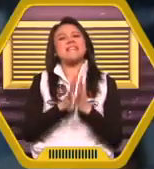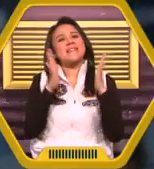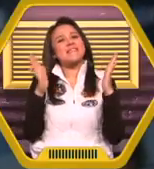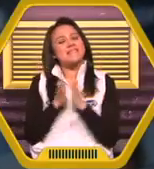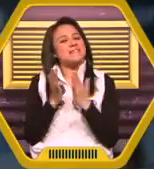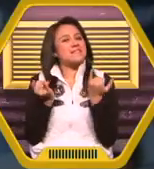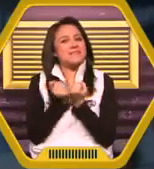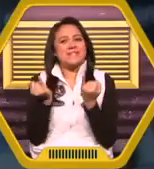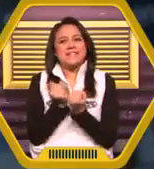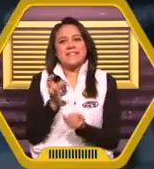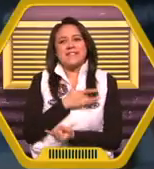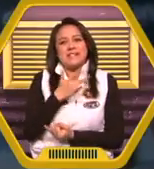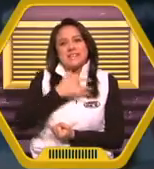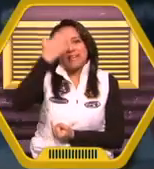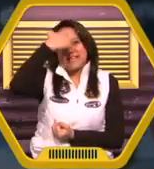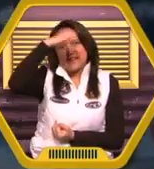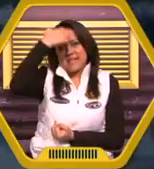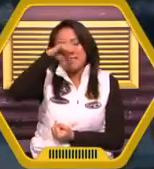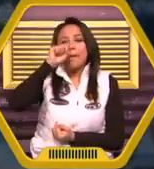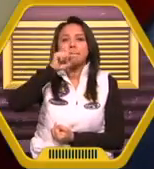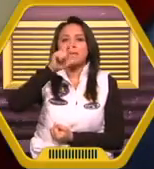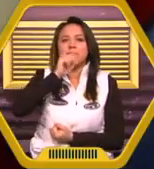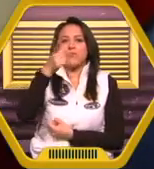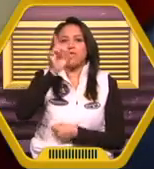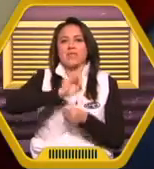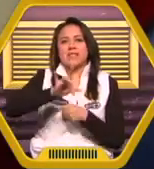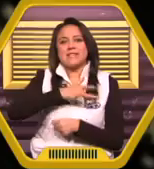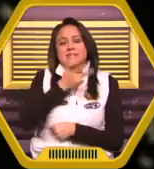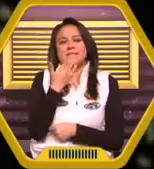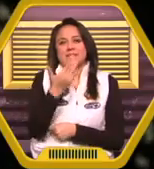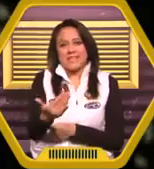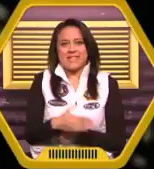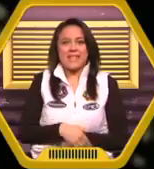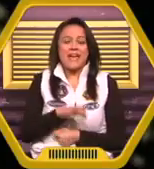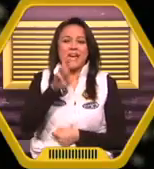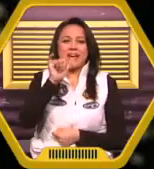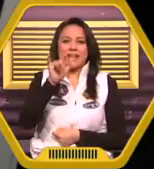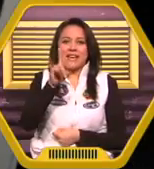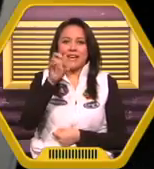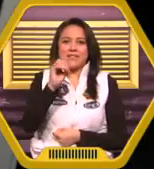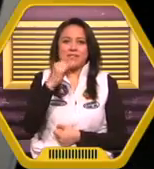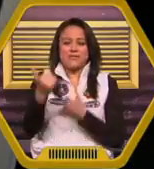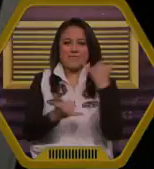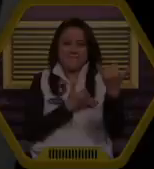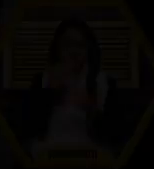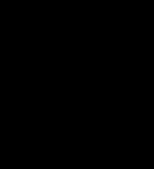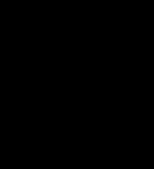en esta experiencia de ser piloto por un día. Ricardo Slavak, Juguetón.